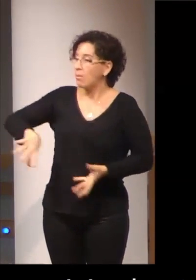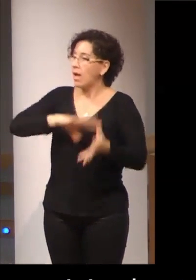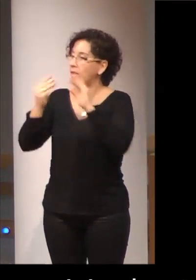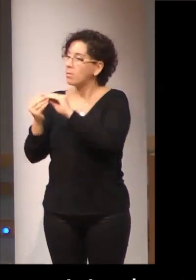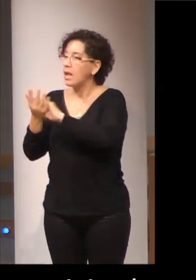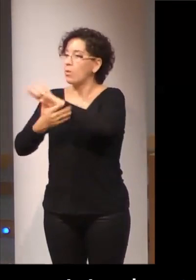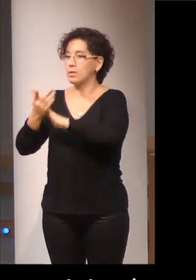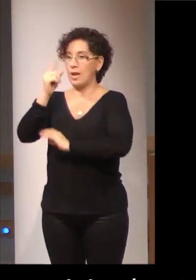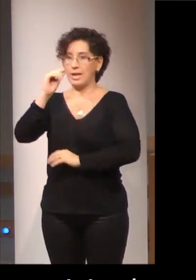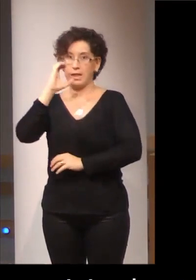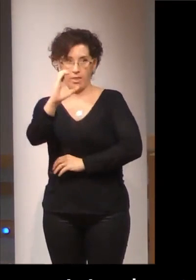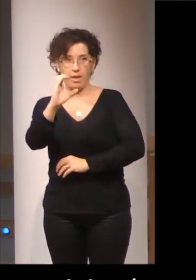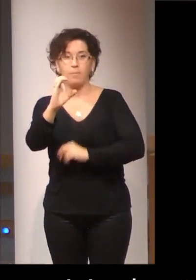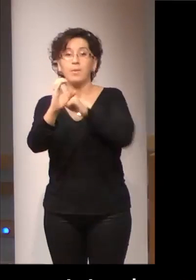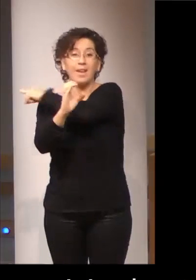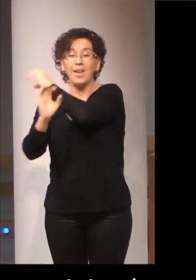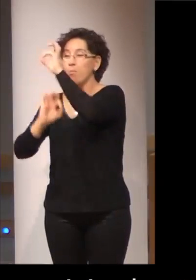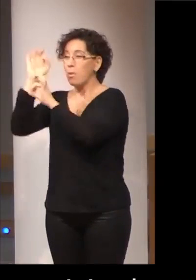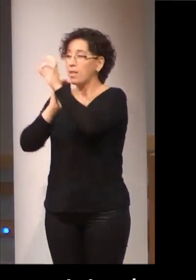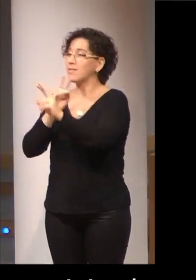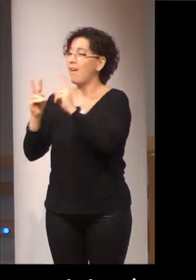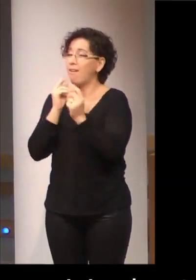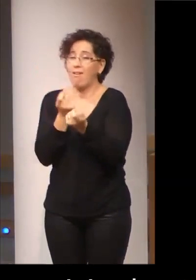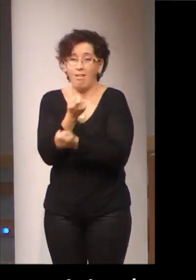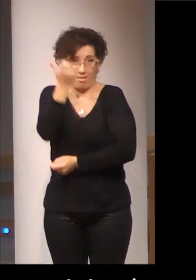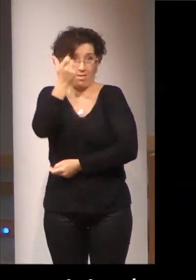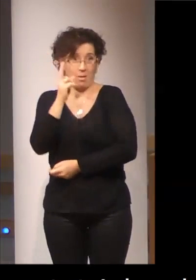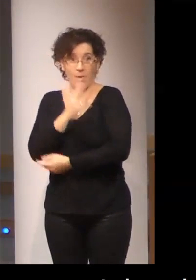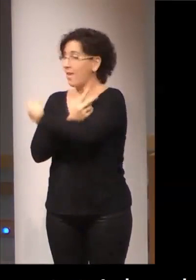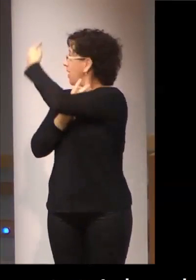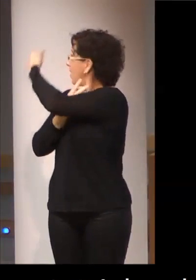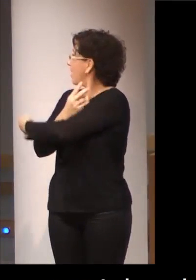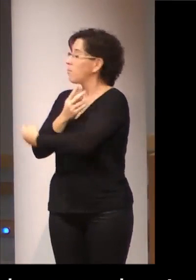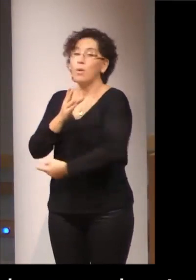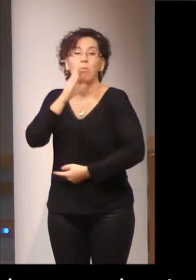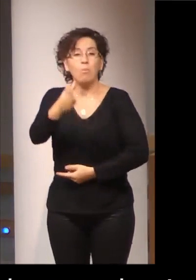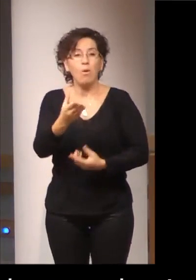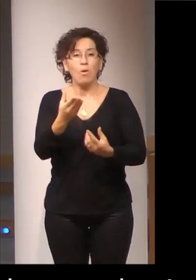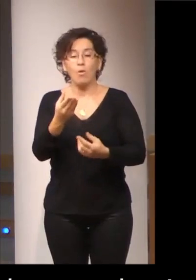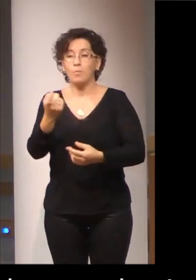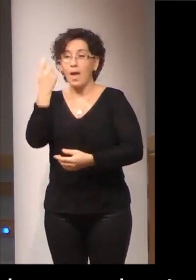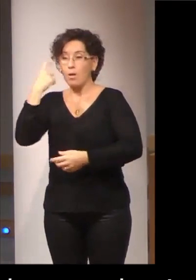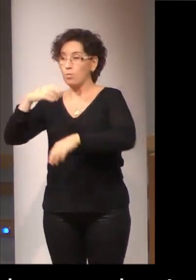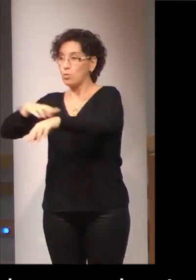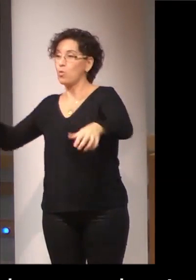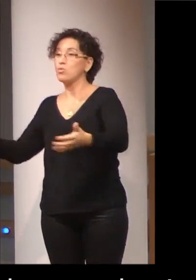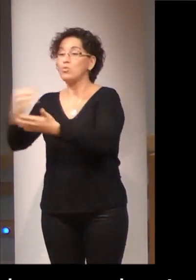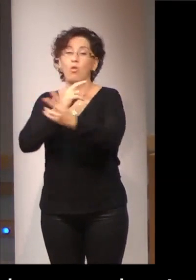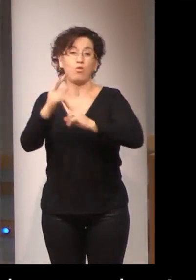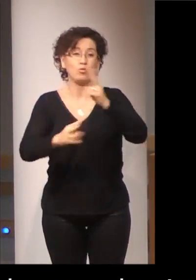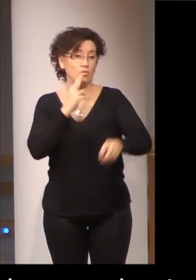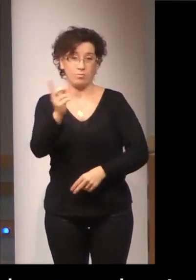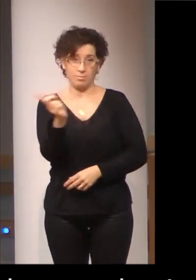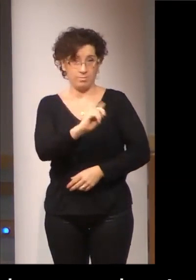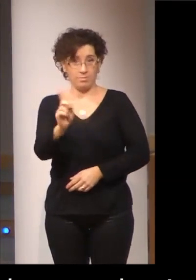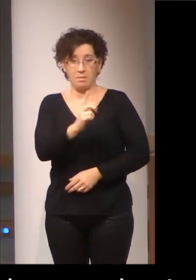El número de respuestas, como ven, es pequeño porque no contestaron muchos de los estudiantes a los que se invitó a